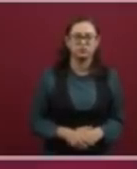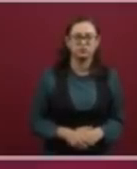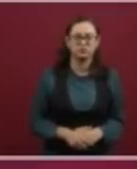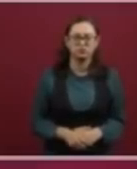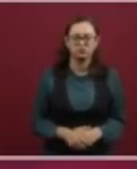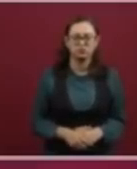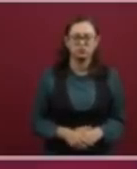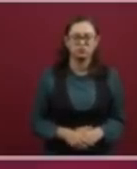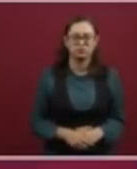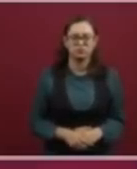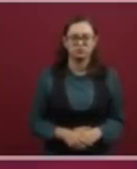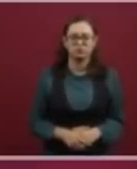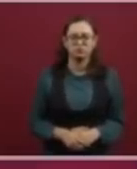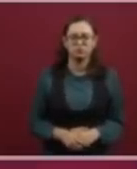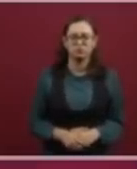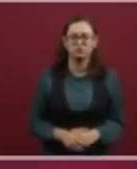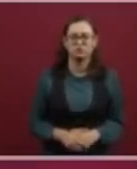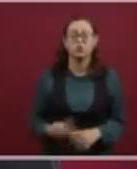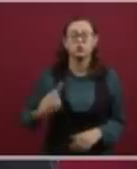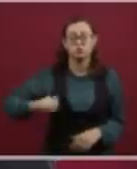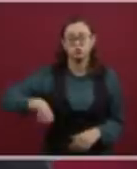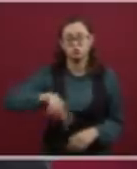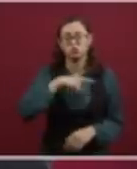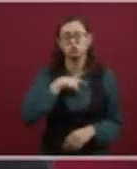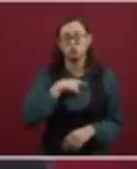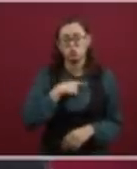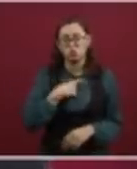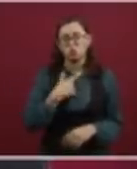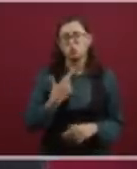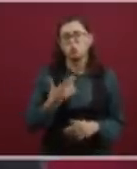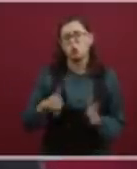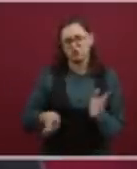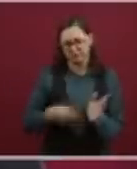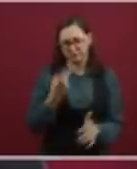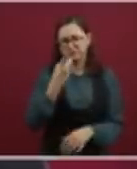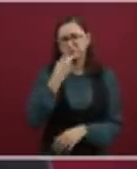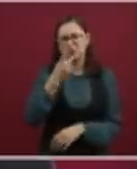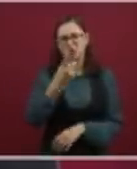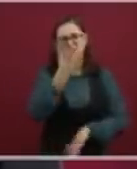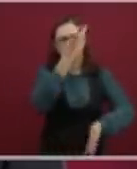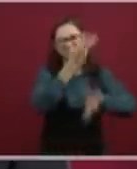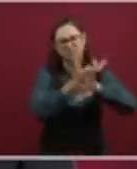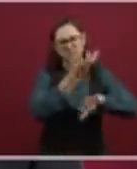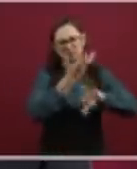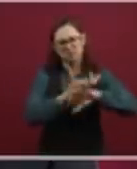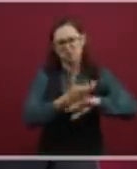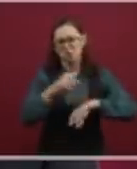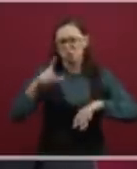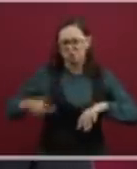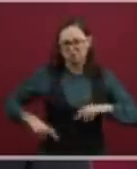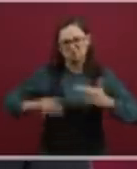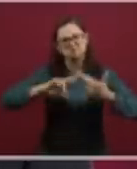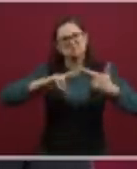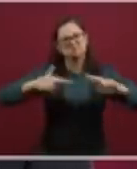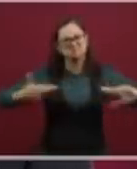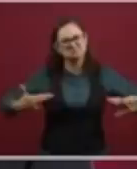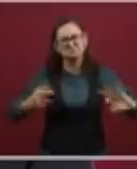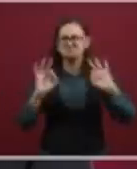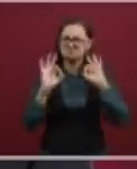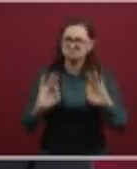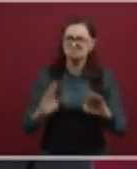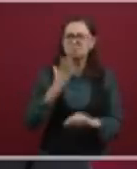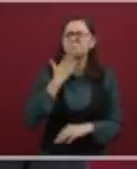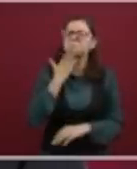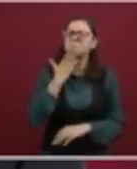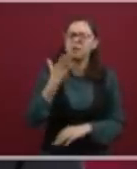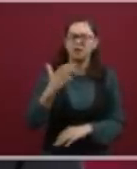reiteramos que queremos mantener buenas relaciones con el gobierno de Estados Unidos, que son buenas las relaciones con